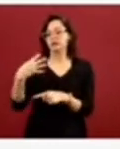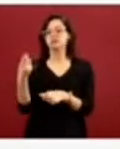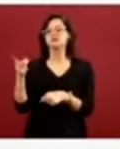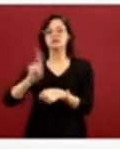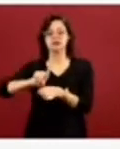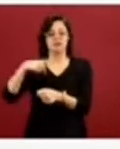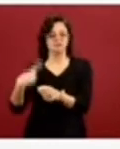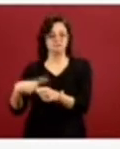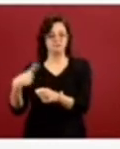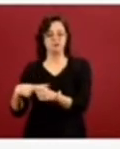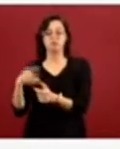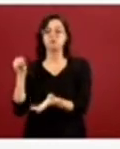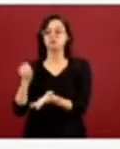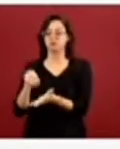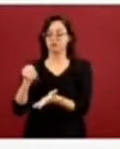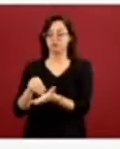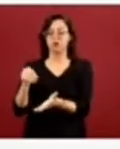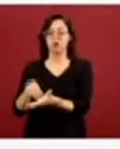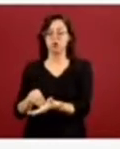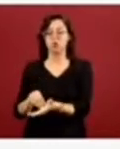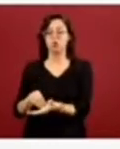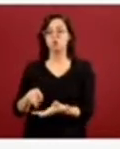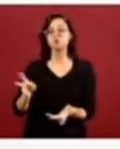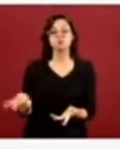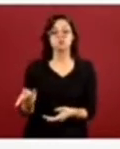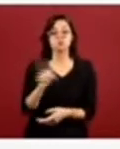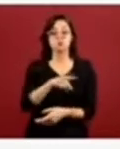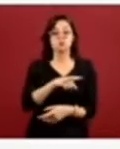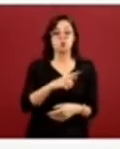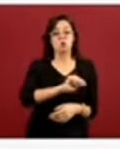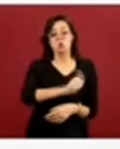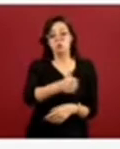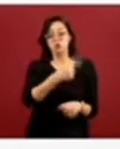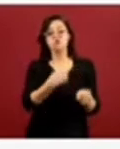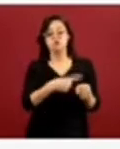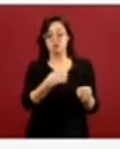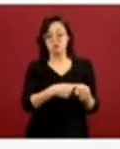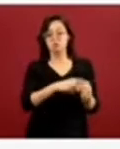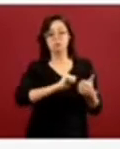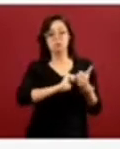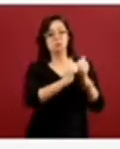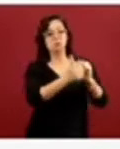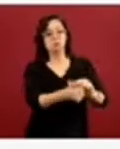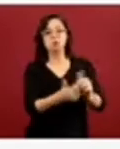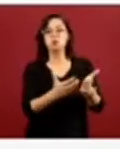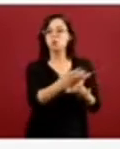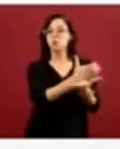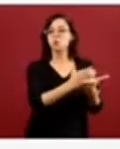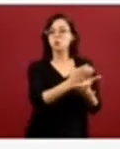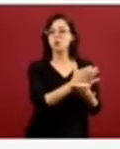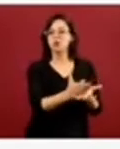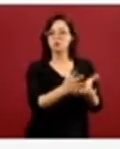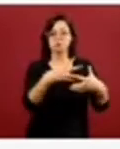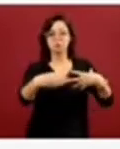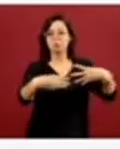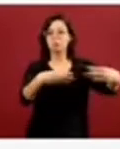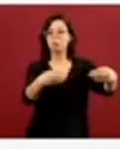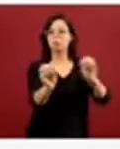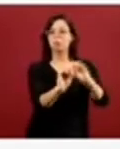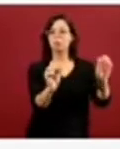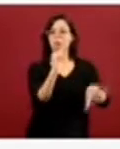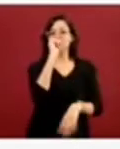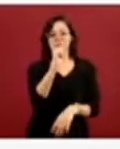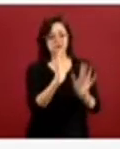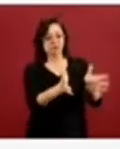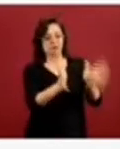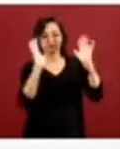casos infectantes, pero ya 1/4 parte son los que han dejado de ser contagiosos, dada la fecha en que iniciaron